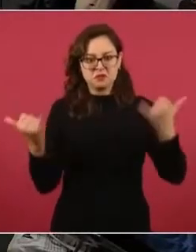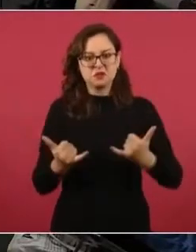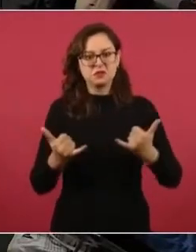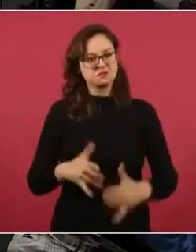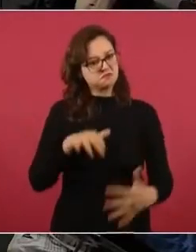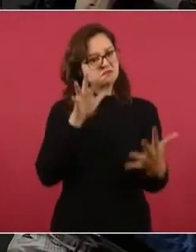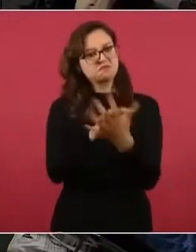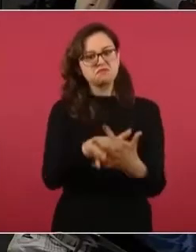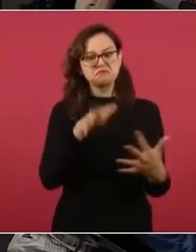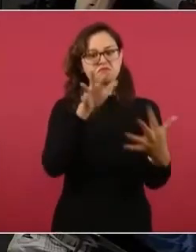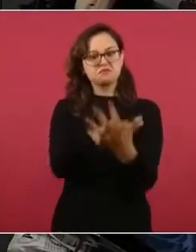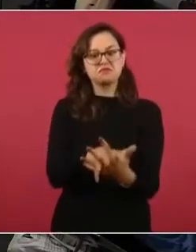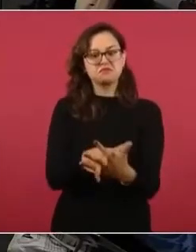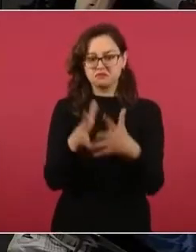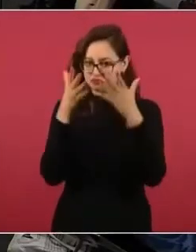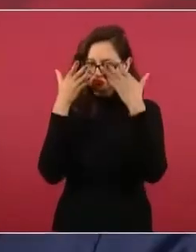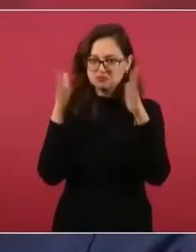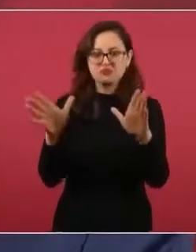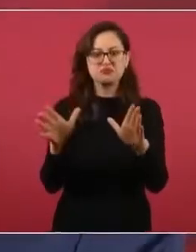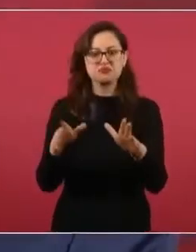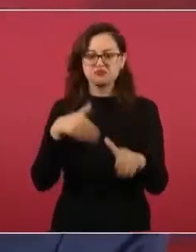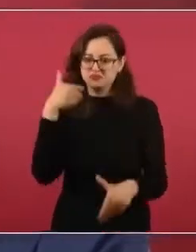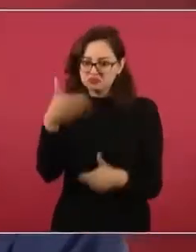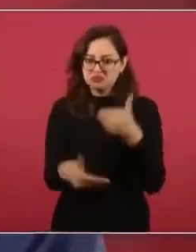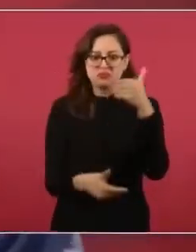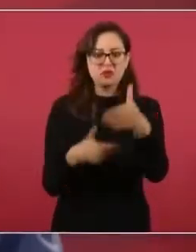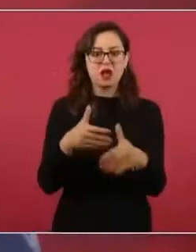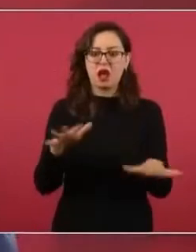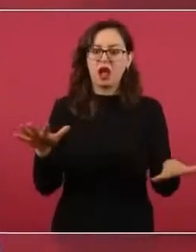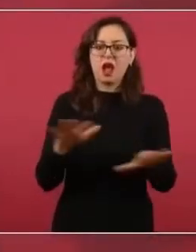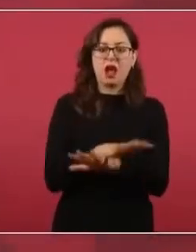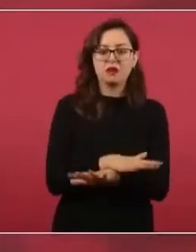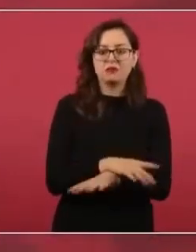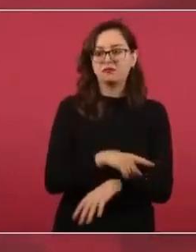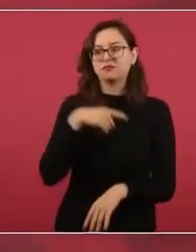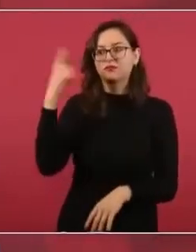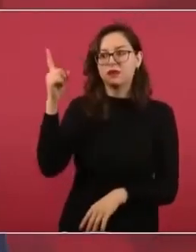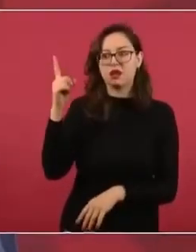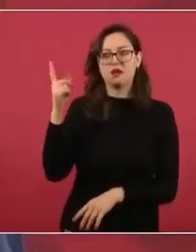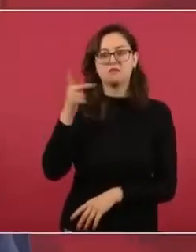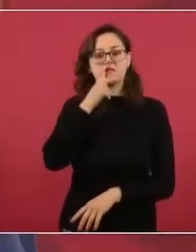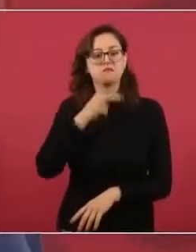apoyó desde Roma la invasión francesa.